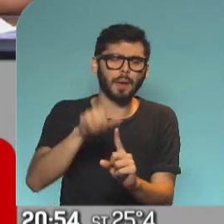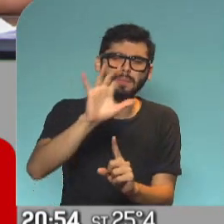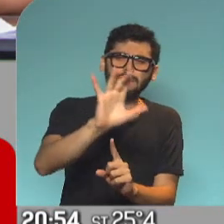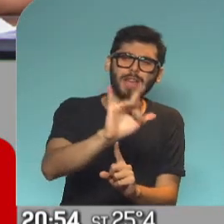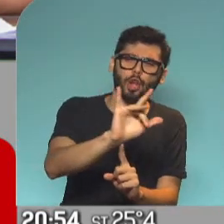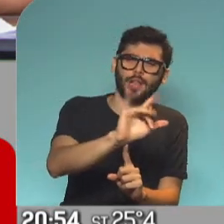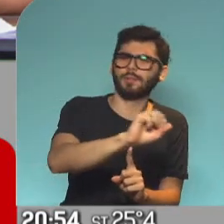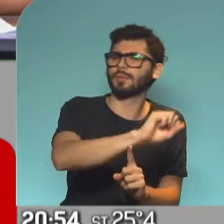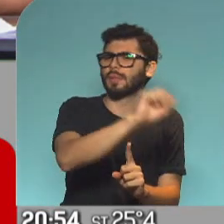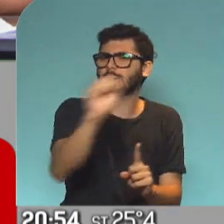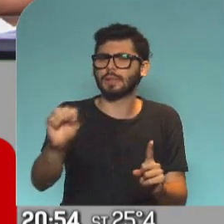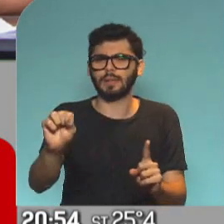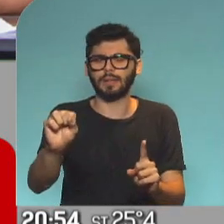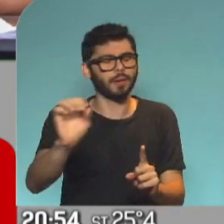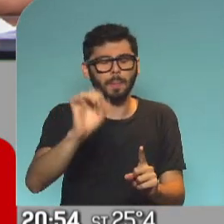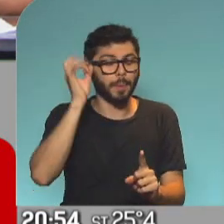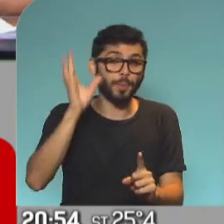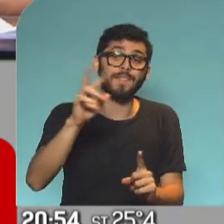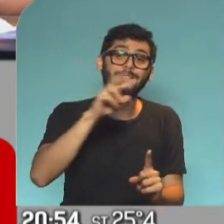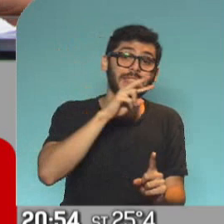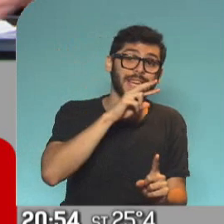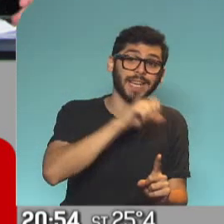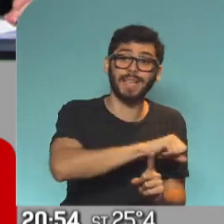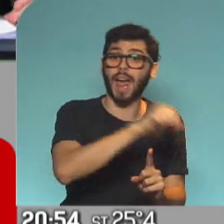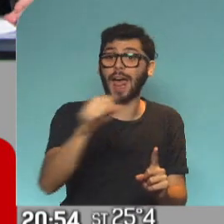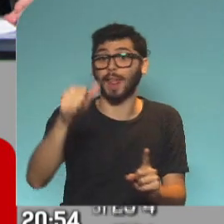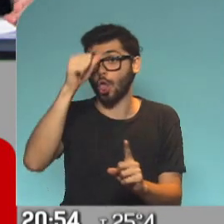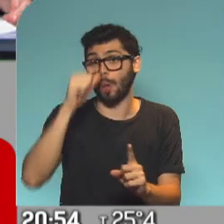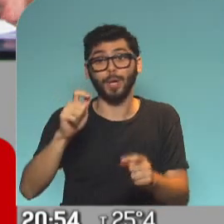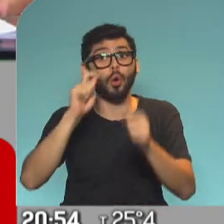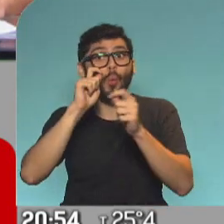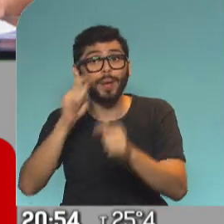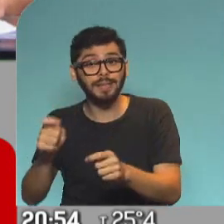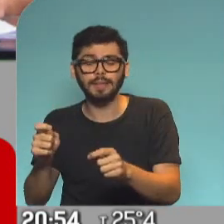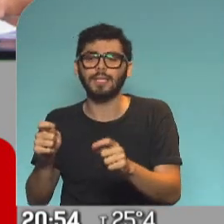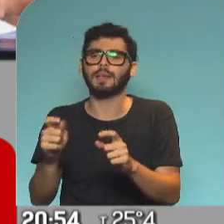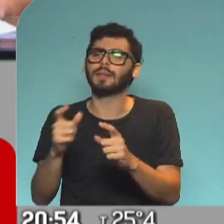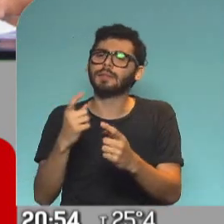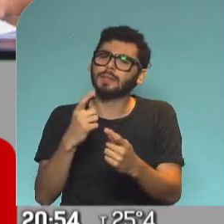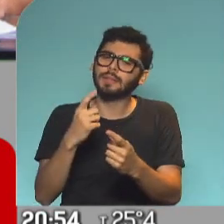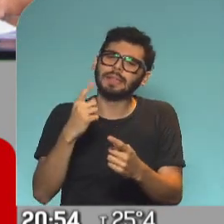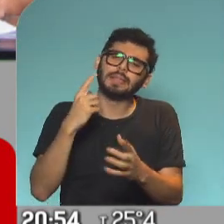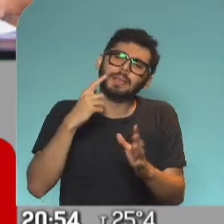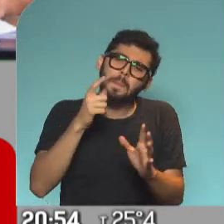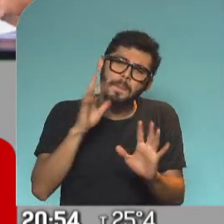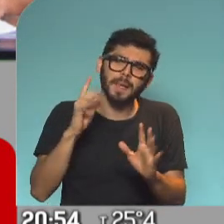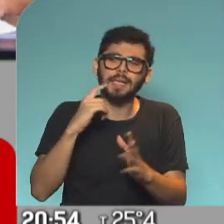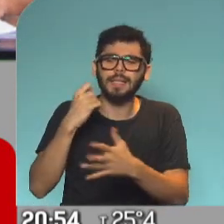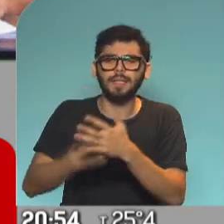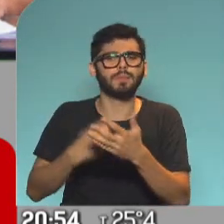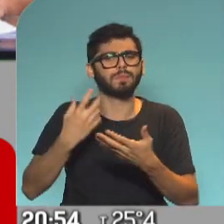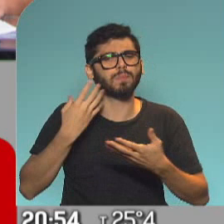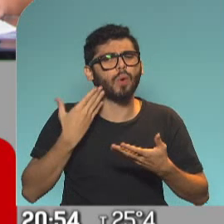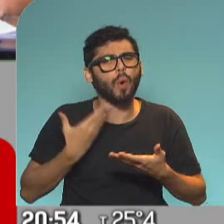miércoles al día, del viernes al día domingo, tiene que ver concretamente con el tema de la visibilización de